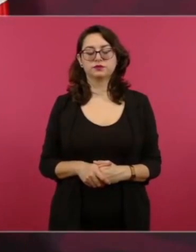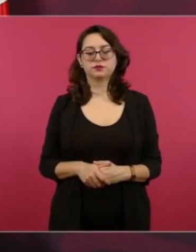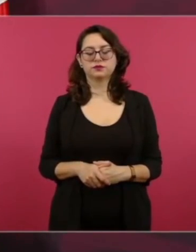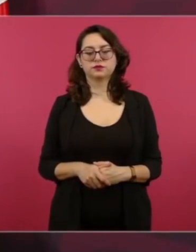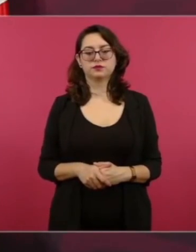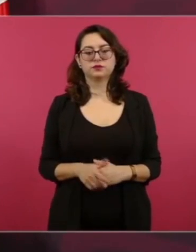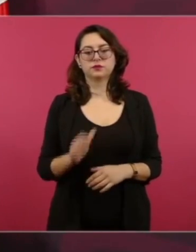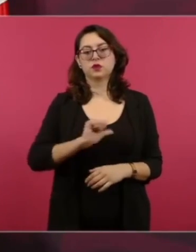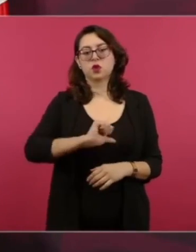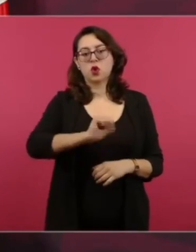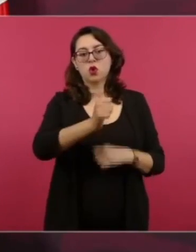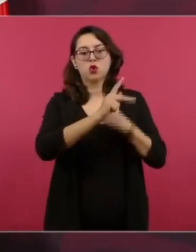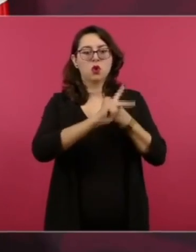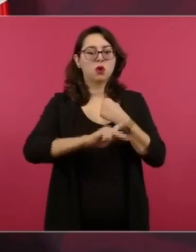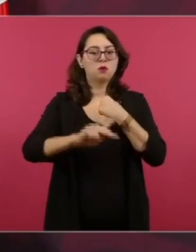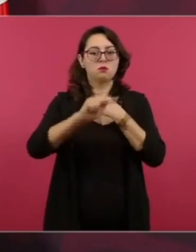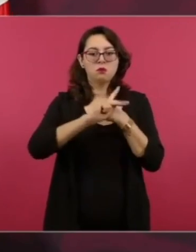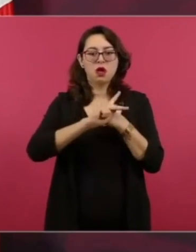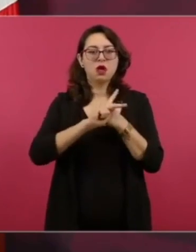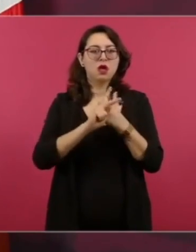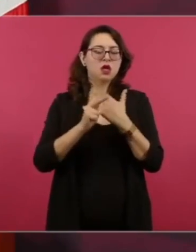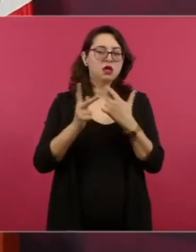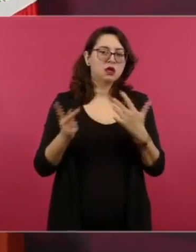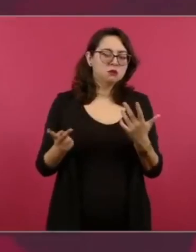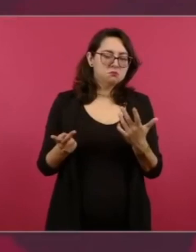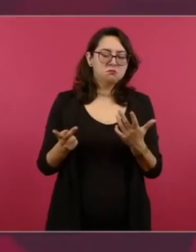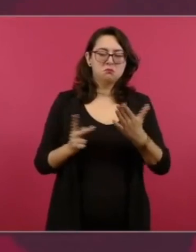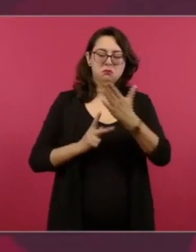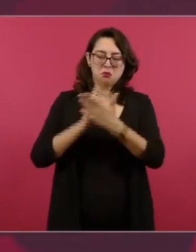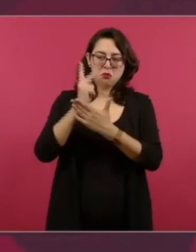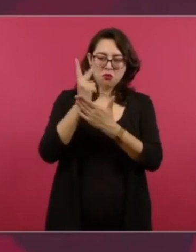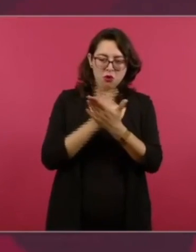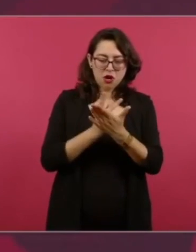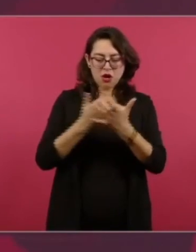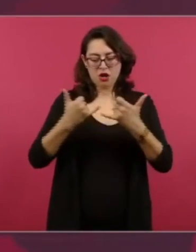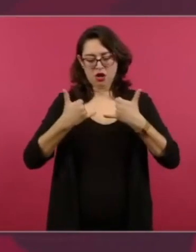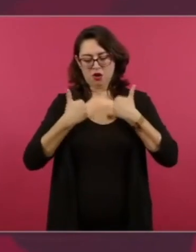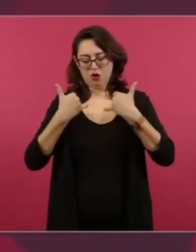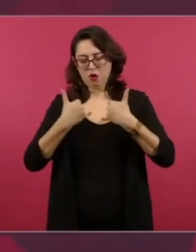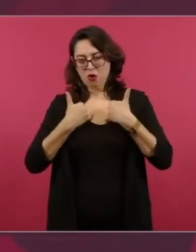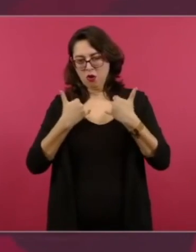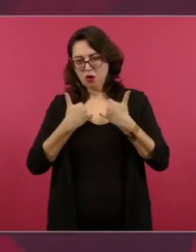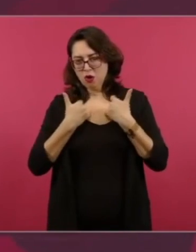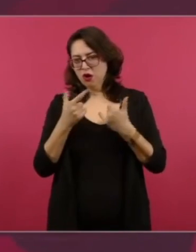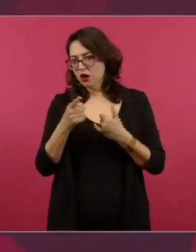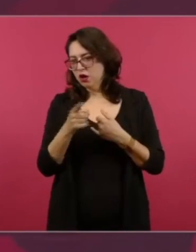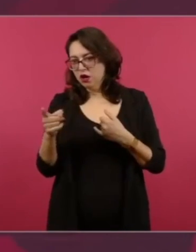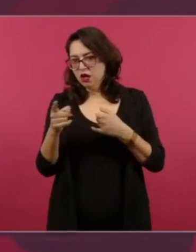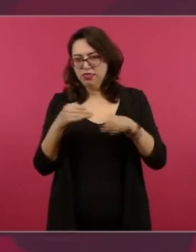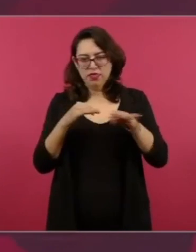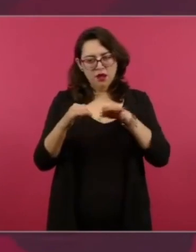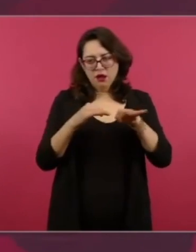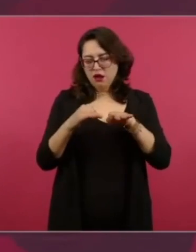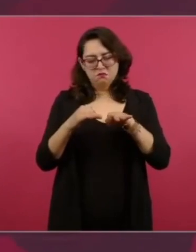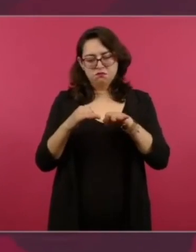¿En qué país del mundo hay un programa en donde a los jóvenes que no están estudiando y que no